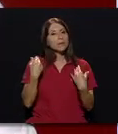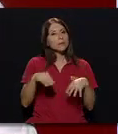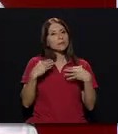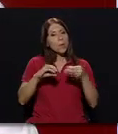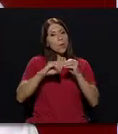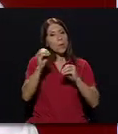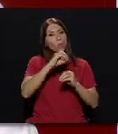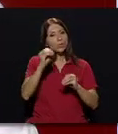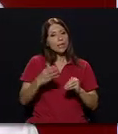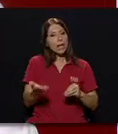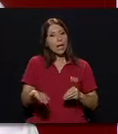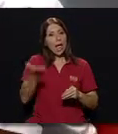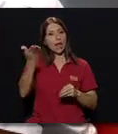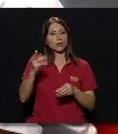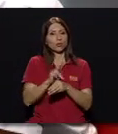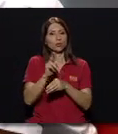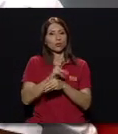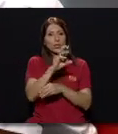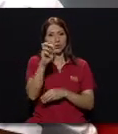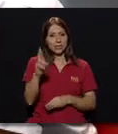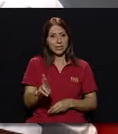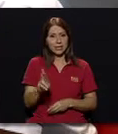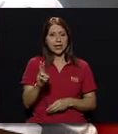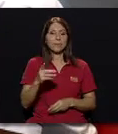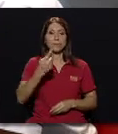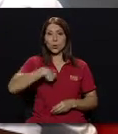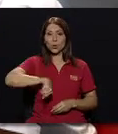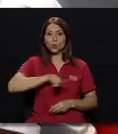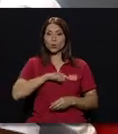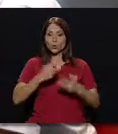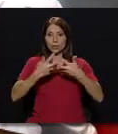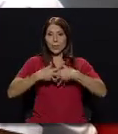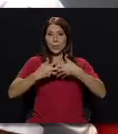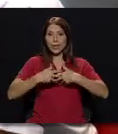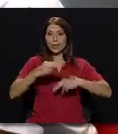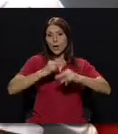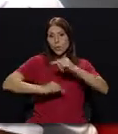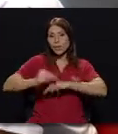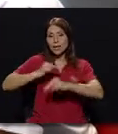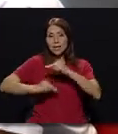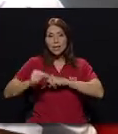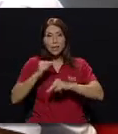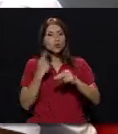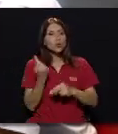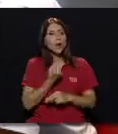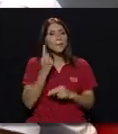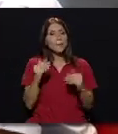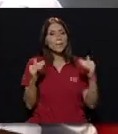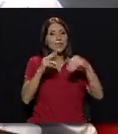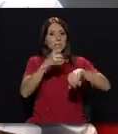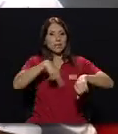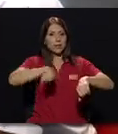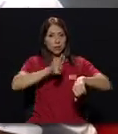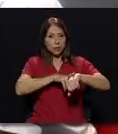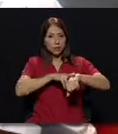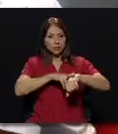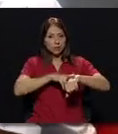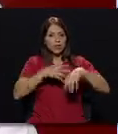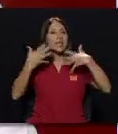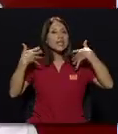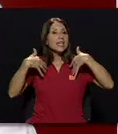Costa Rica. Prácticamente lo que nosotros como empresa comercializamos es únicamente a nivel